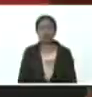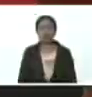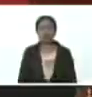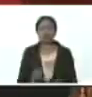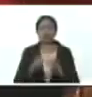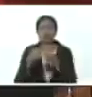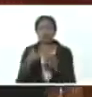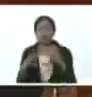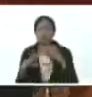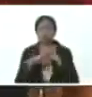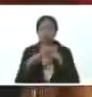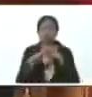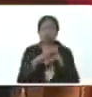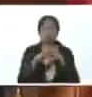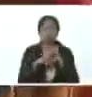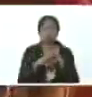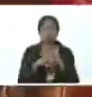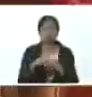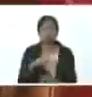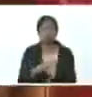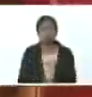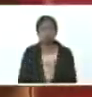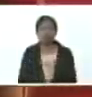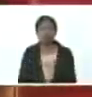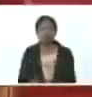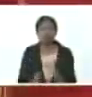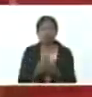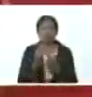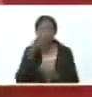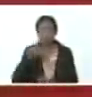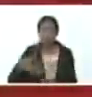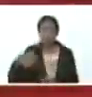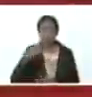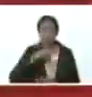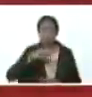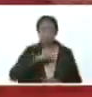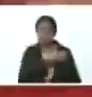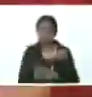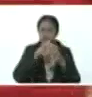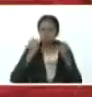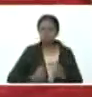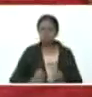Rompiendo el bloqueo, con el pueblo me resteo.